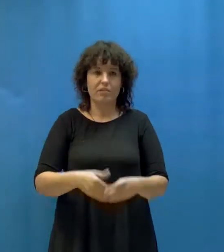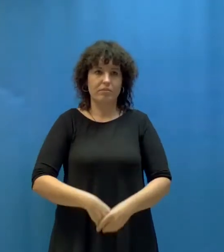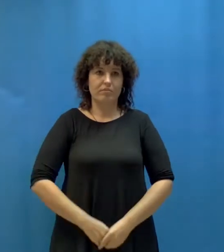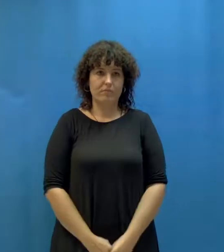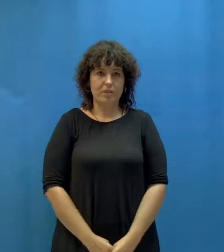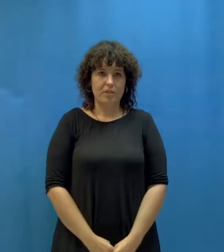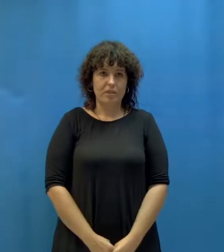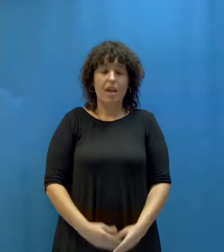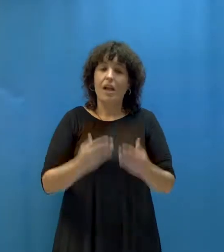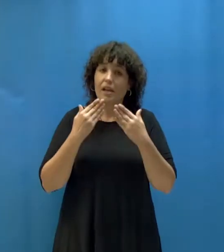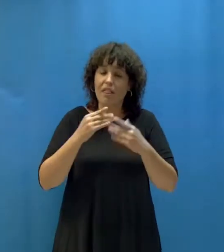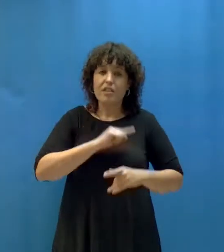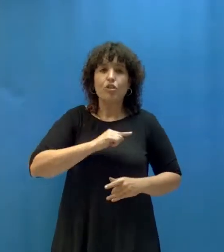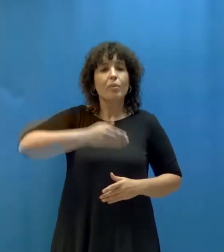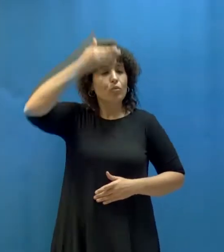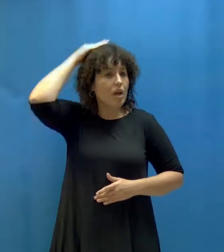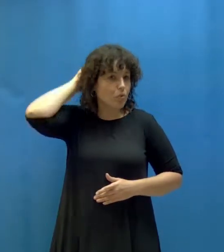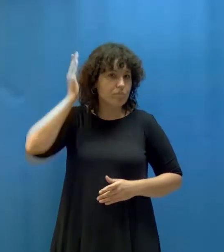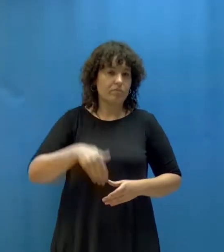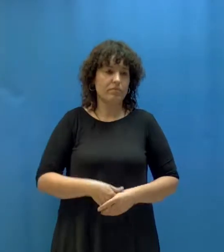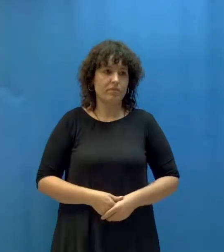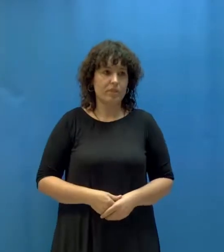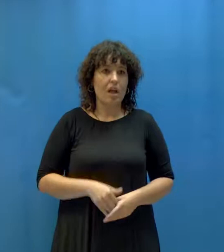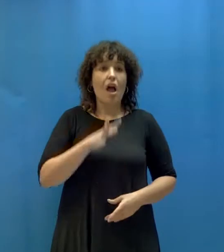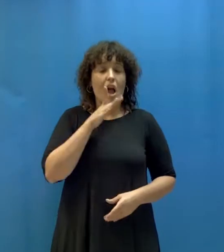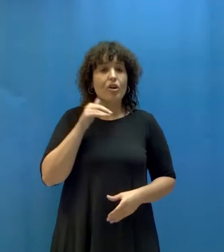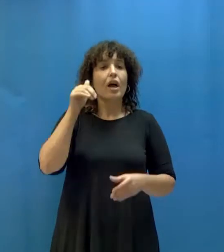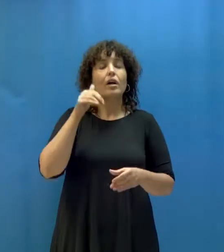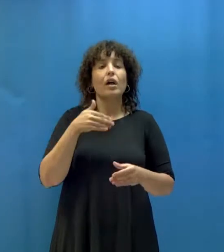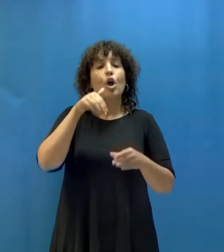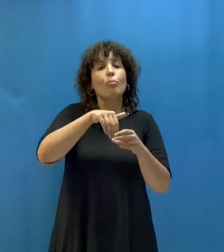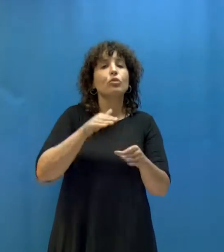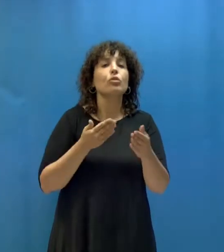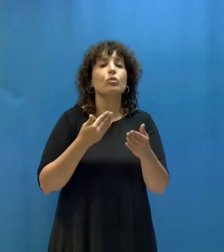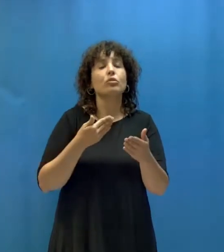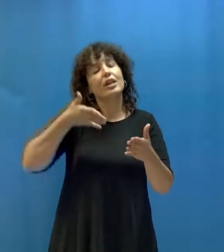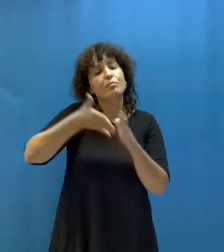Gracias, señor Padudalu. Para explicación de voto, señora Pradas.